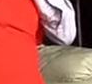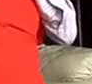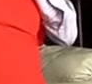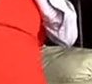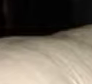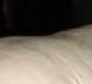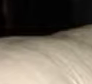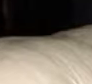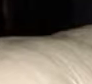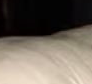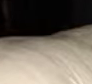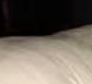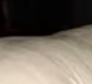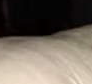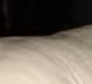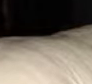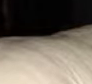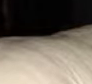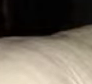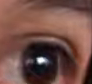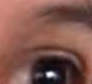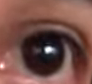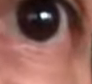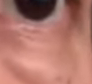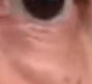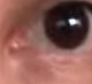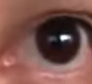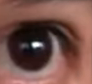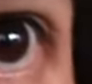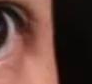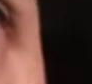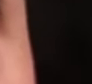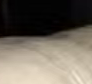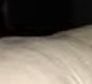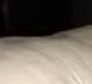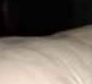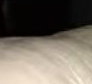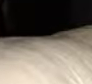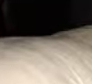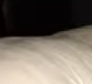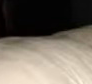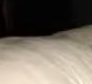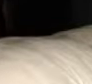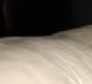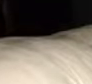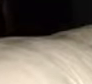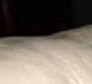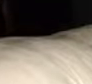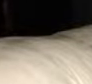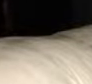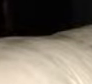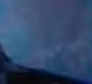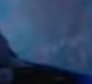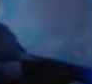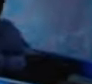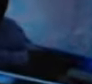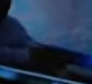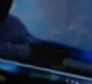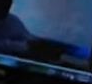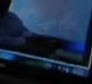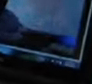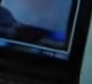Me agredieron, lo cual me tuvieron incomunicada, lo cual se me hace una injusticia. Y el policía dice, me acusa